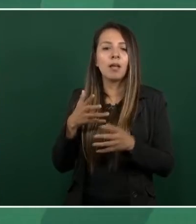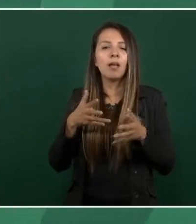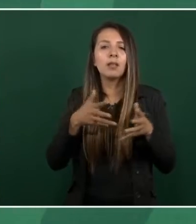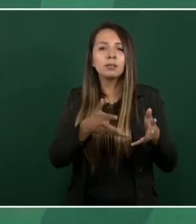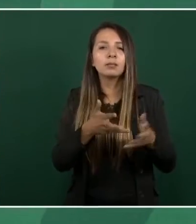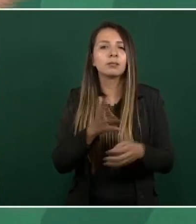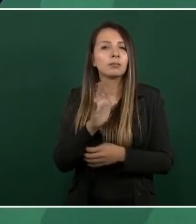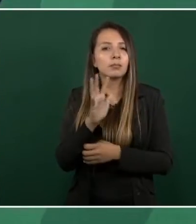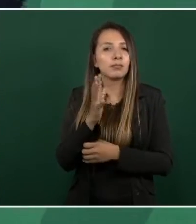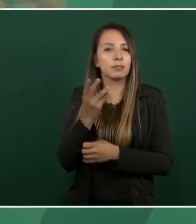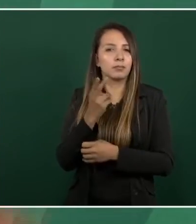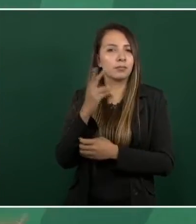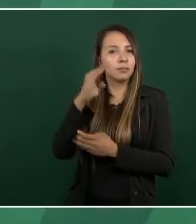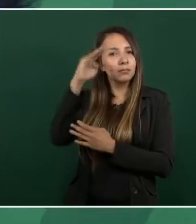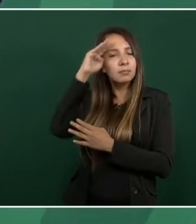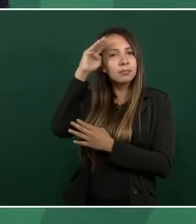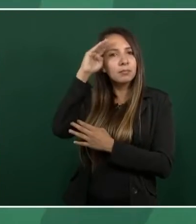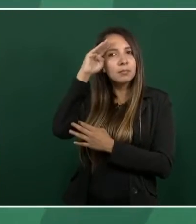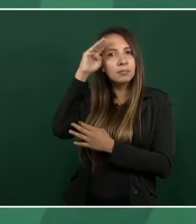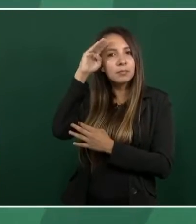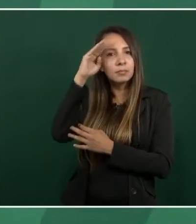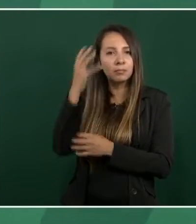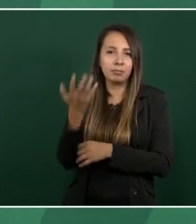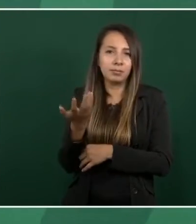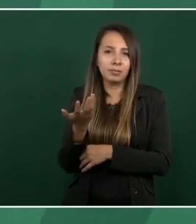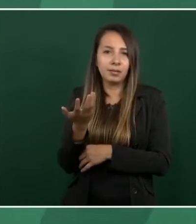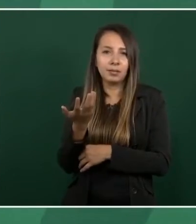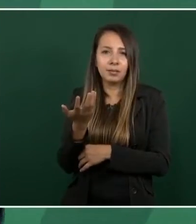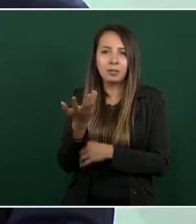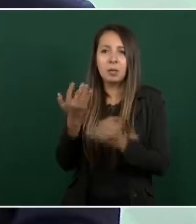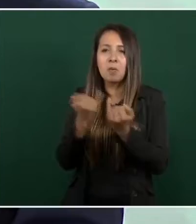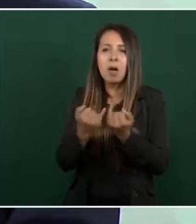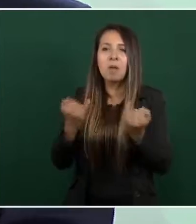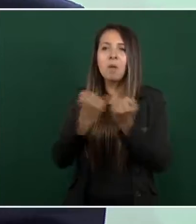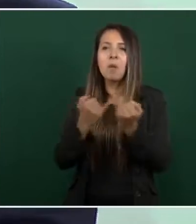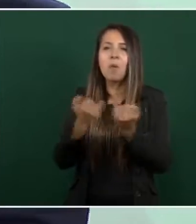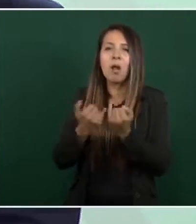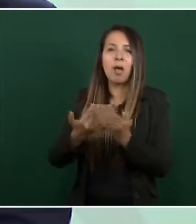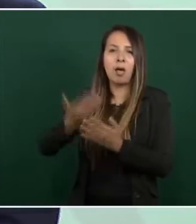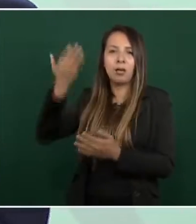pensando de que es lo mismo que antes,